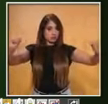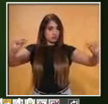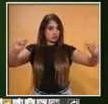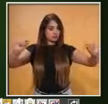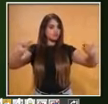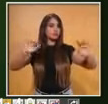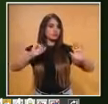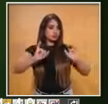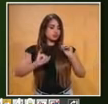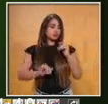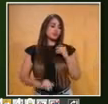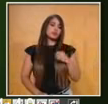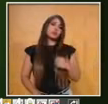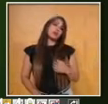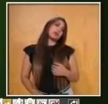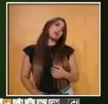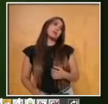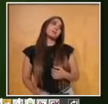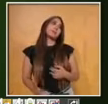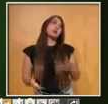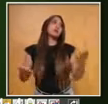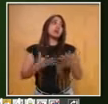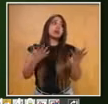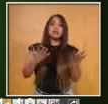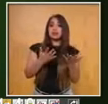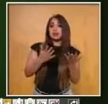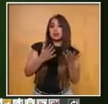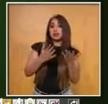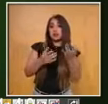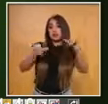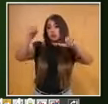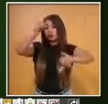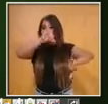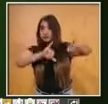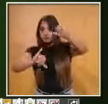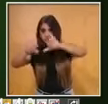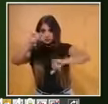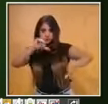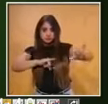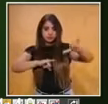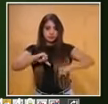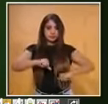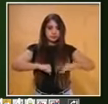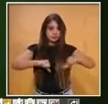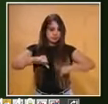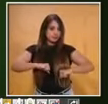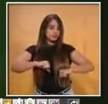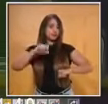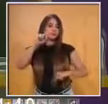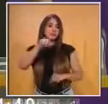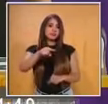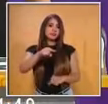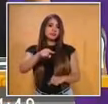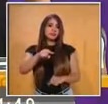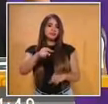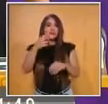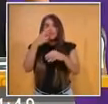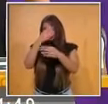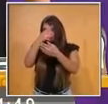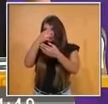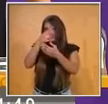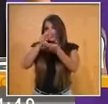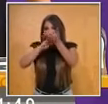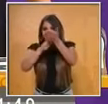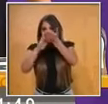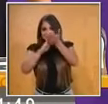dentro de este vamos a hacer un experimento, una actividad, así como tijeras y borrador. Nada más para, nos van a ayudar un poquito a mostrarte. Vas a tener